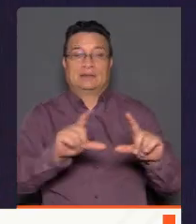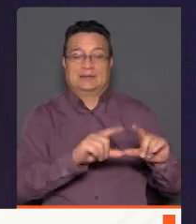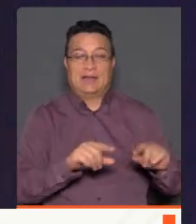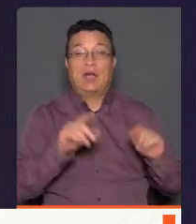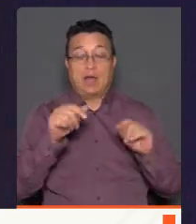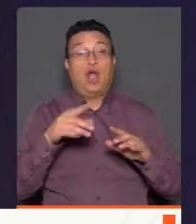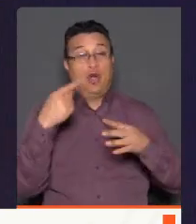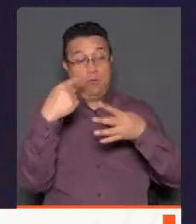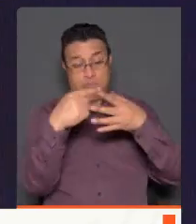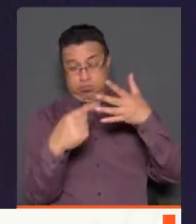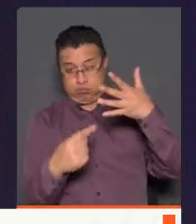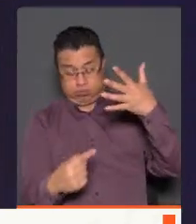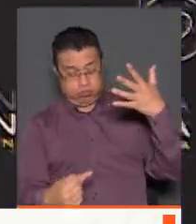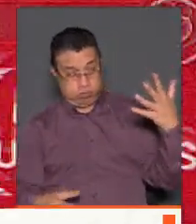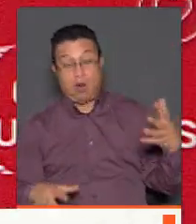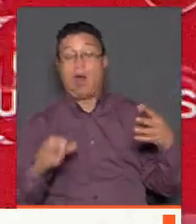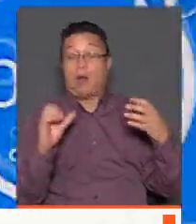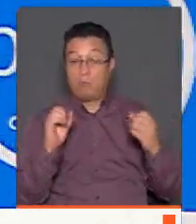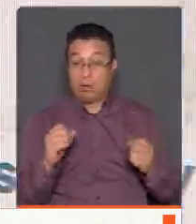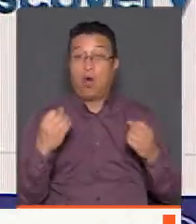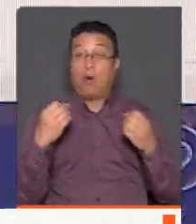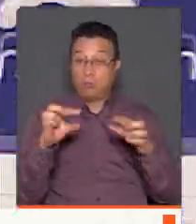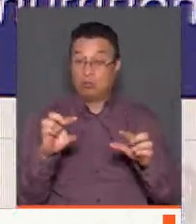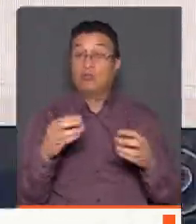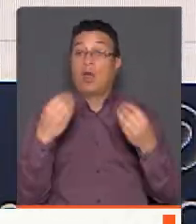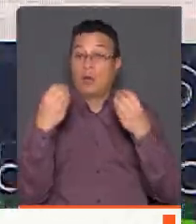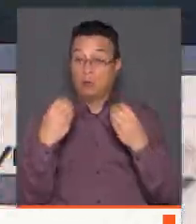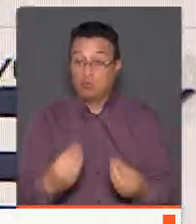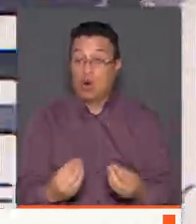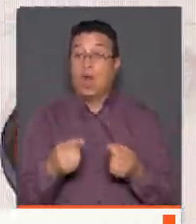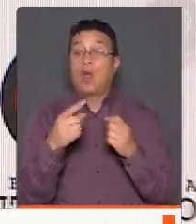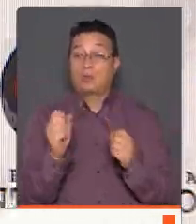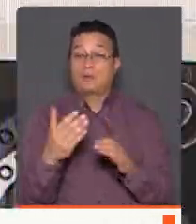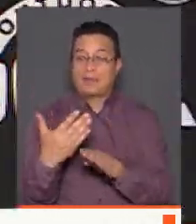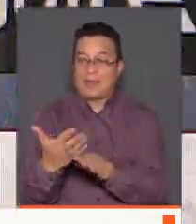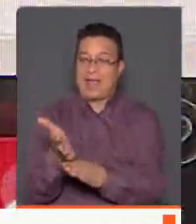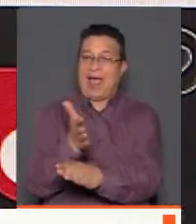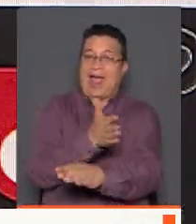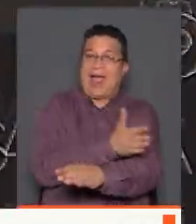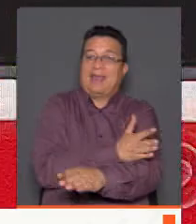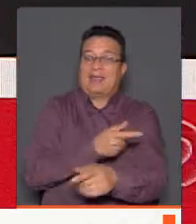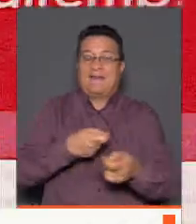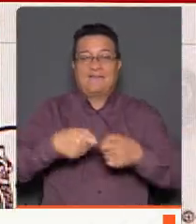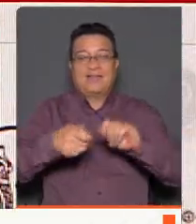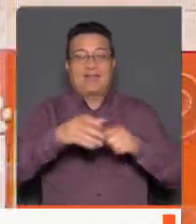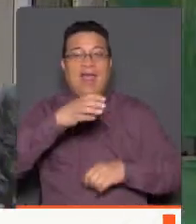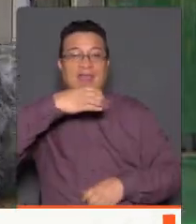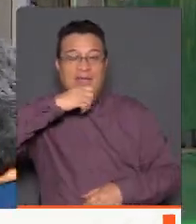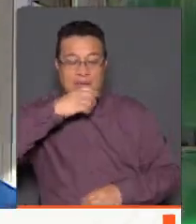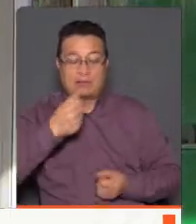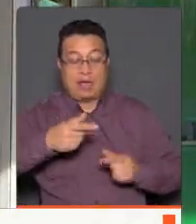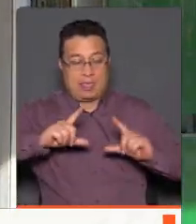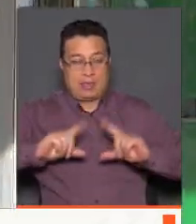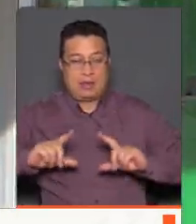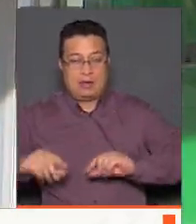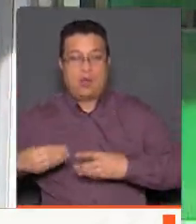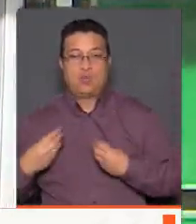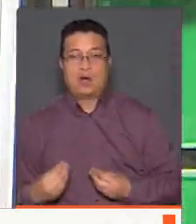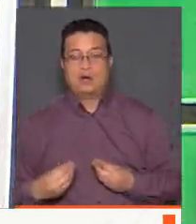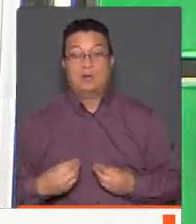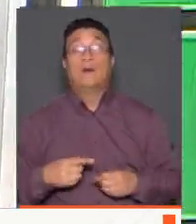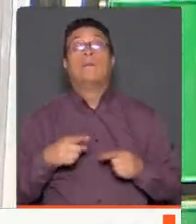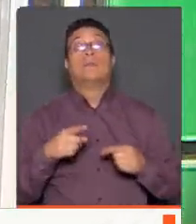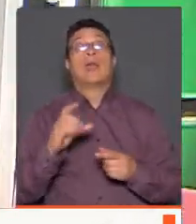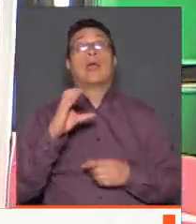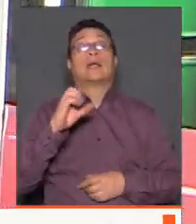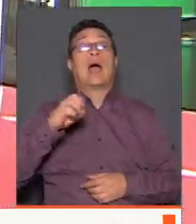inventario y por lo tanto esta es una oportunidad muy grande de adelantarse las ventas navideñas con buenos descuentos. Evento organizado por la Cámara